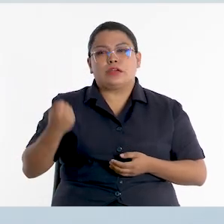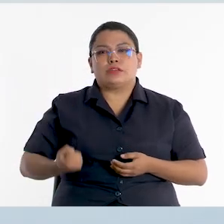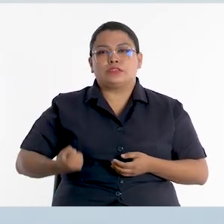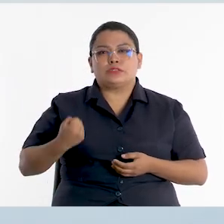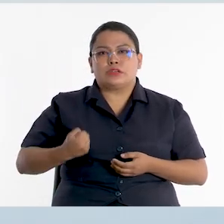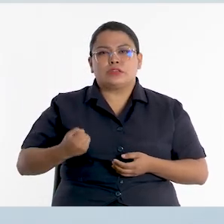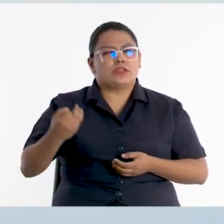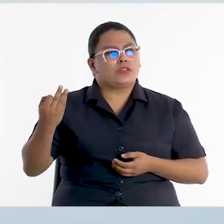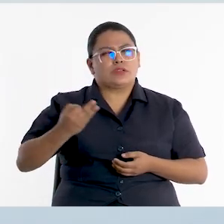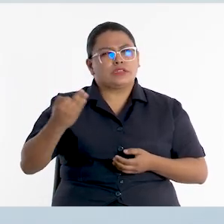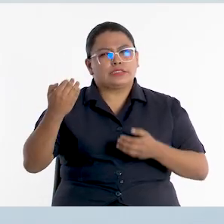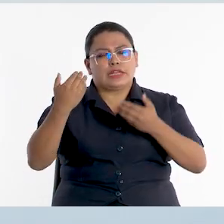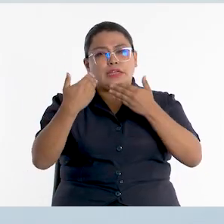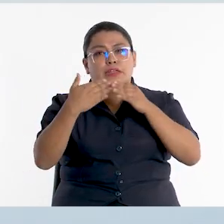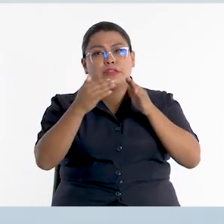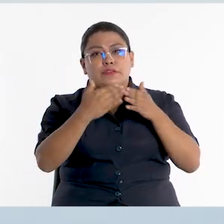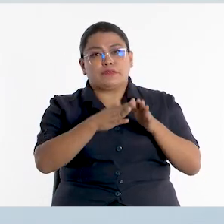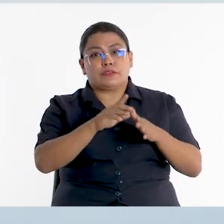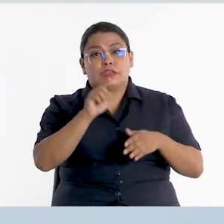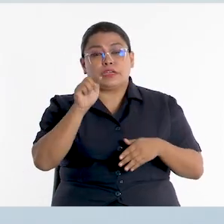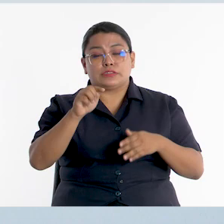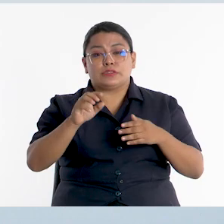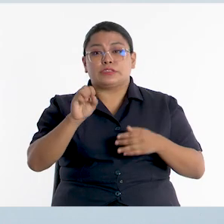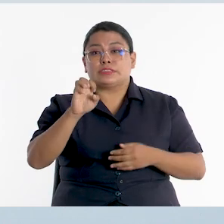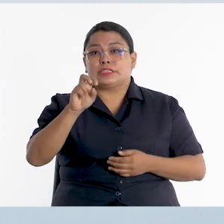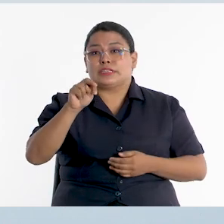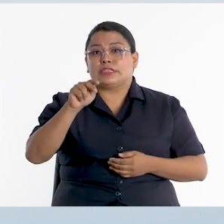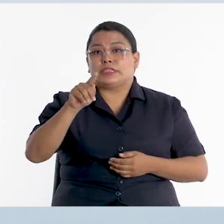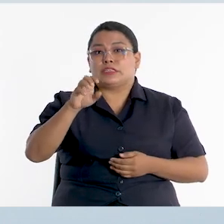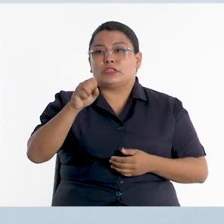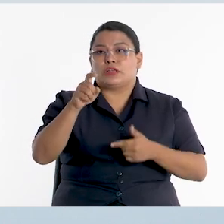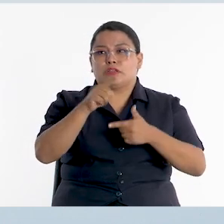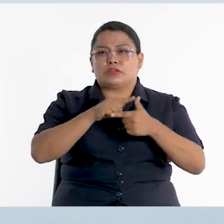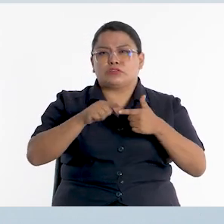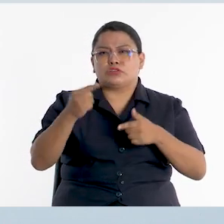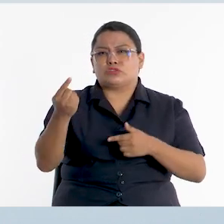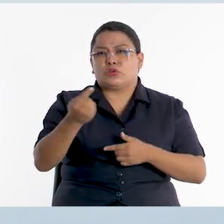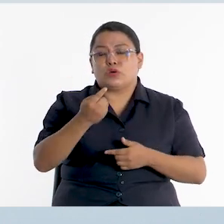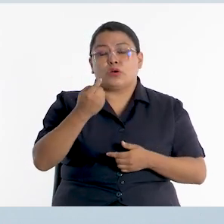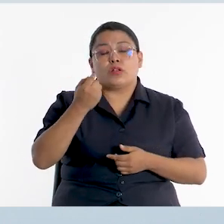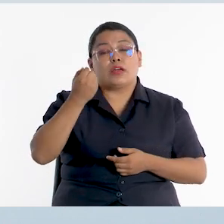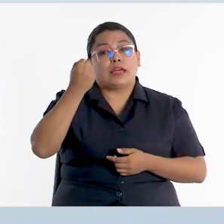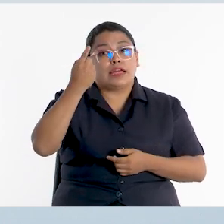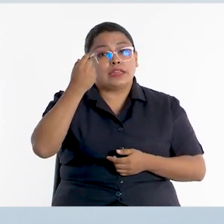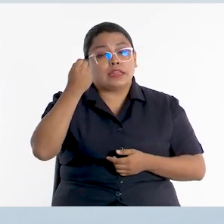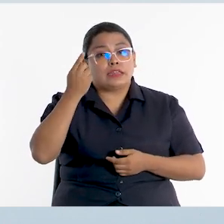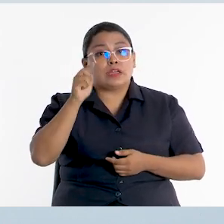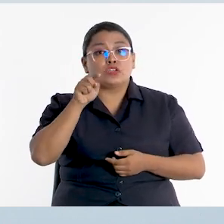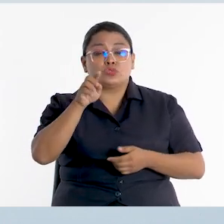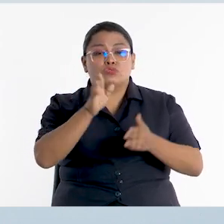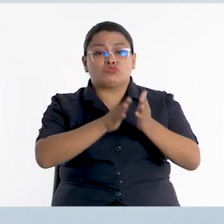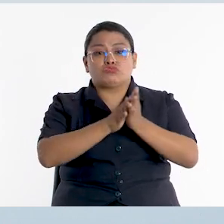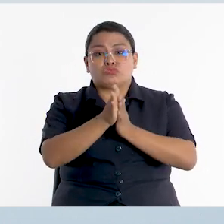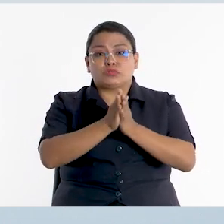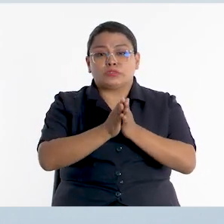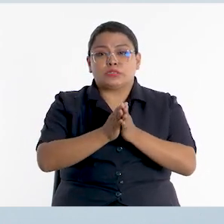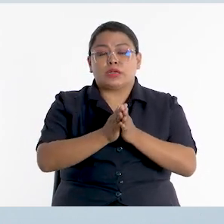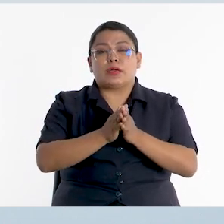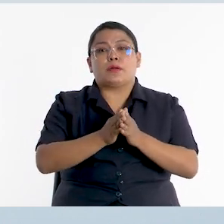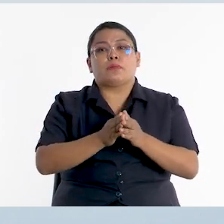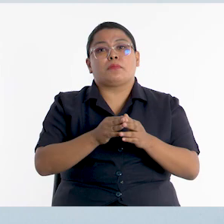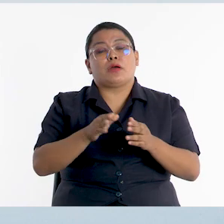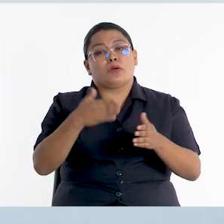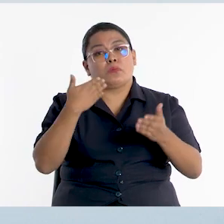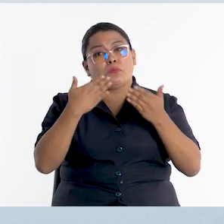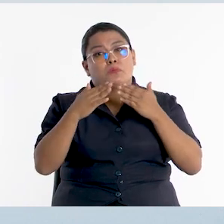Recuerda que el estudiante no necesita diferenciar estos sentidos de la división. Solamente son de tu interés para abordarlos